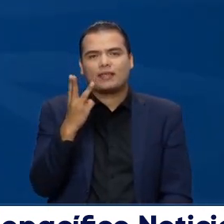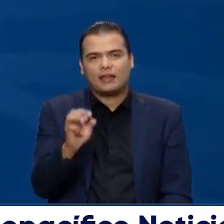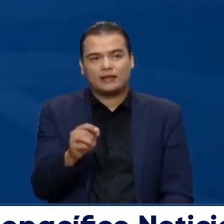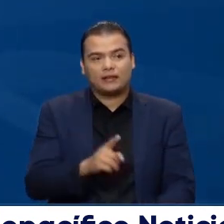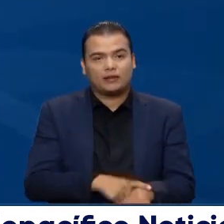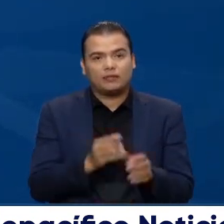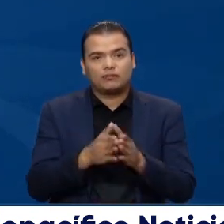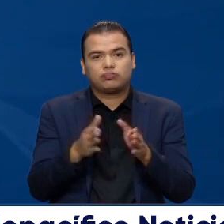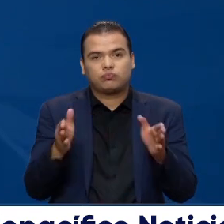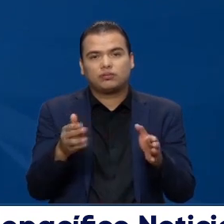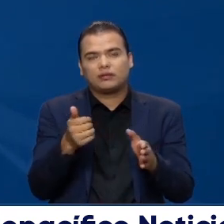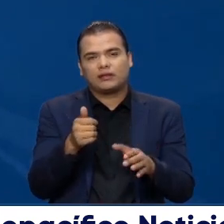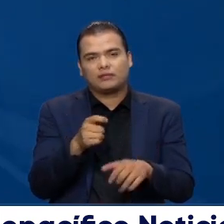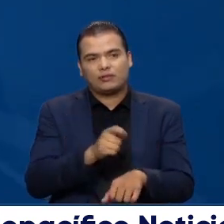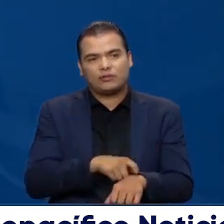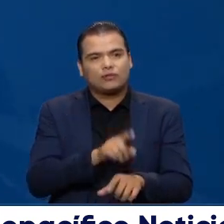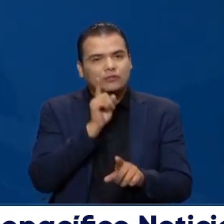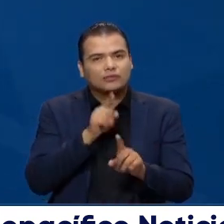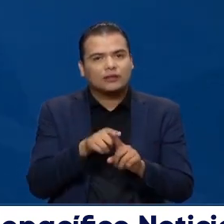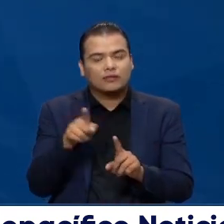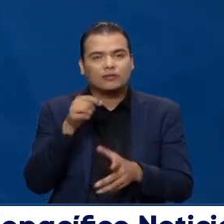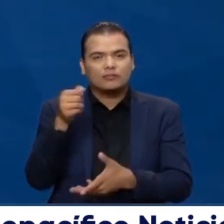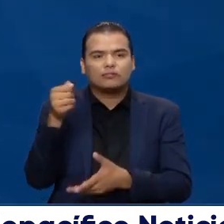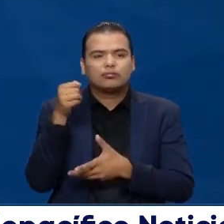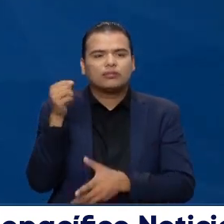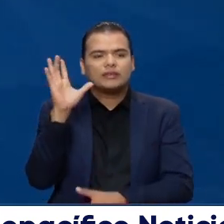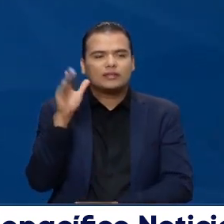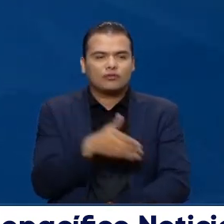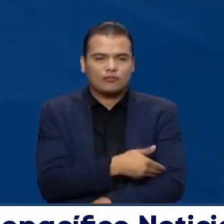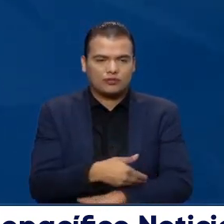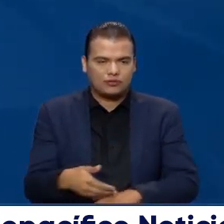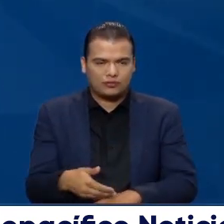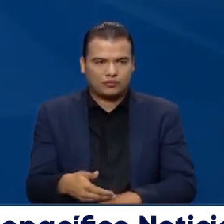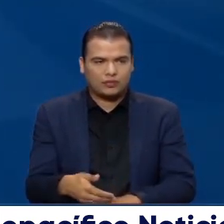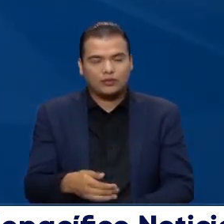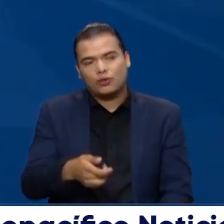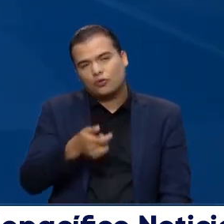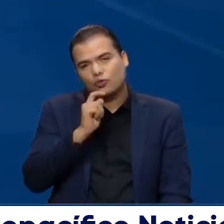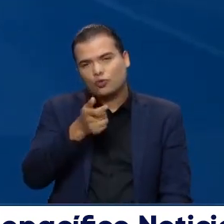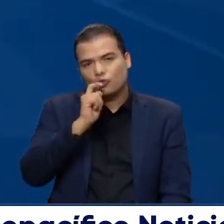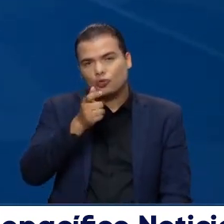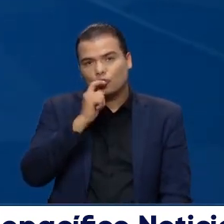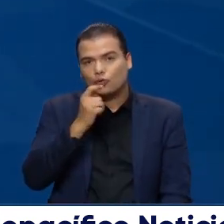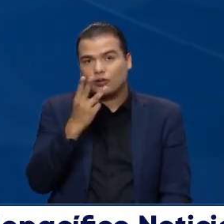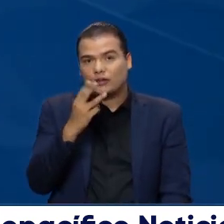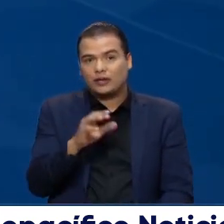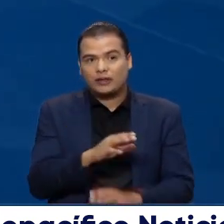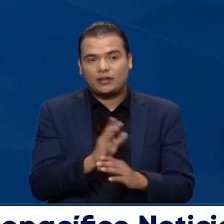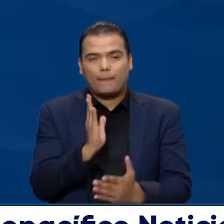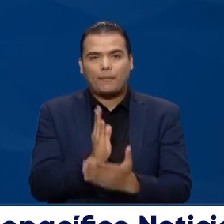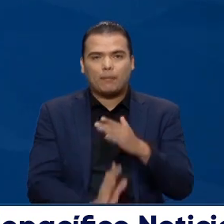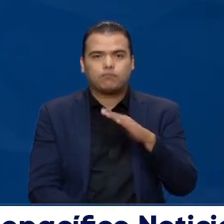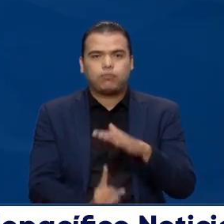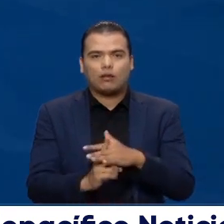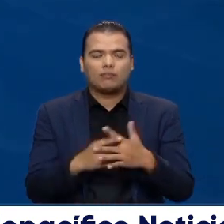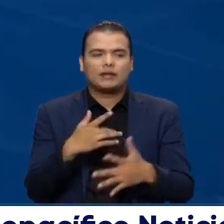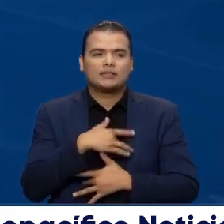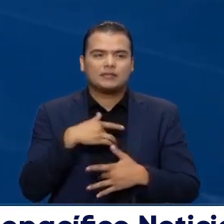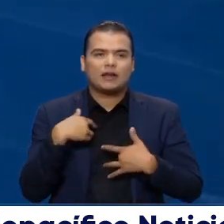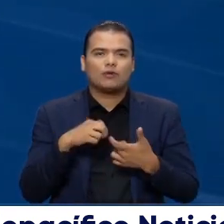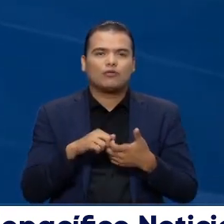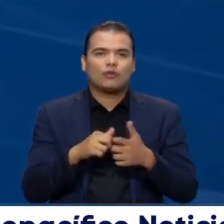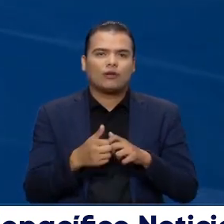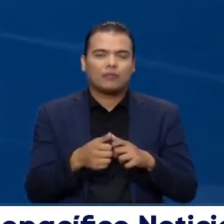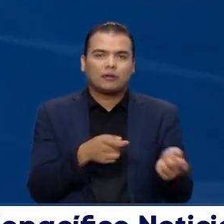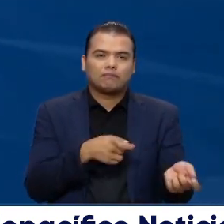minutos para ser el feliz ganador de 5 millones de pesos. Pero al cumplir con la actividad, su salud presentó graves quebrantos